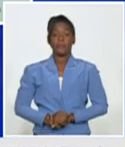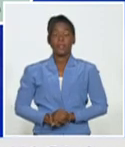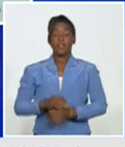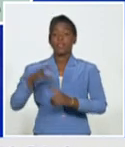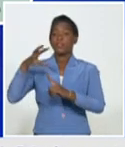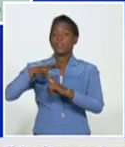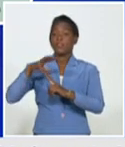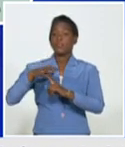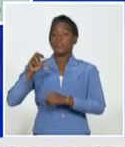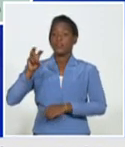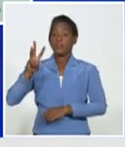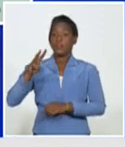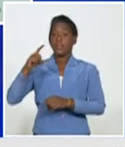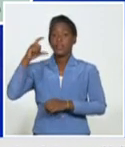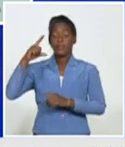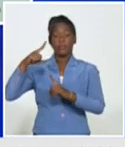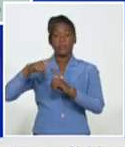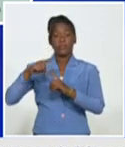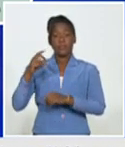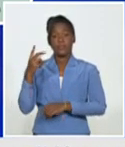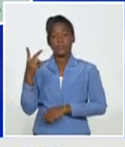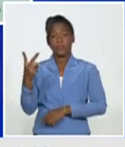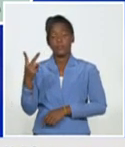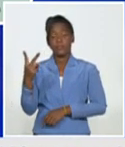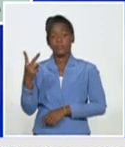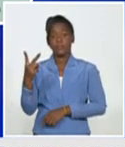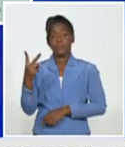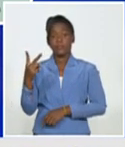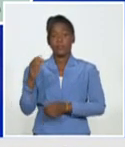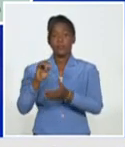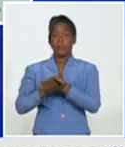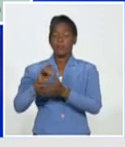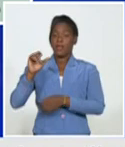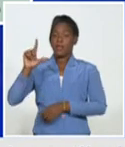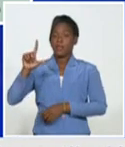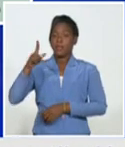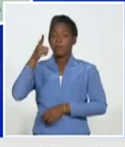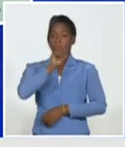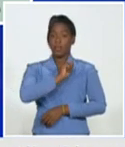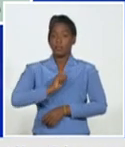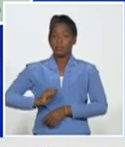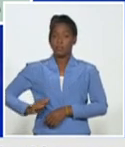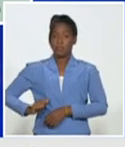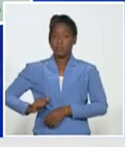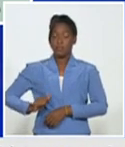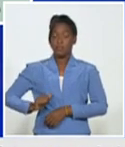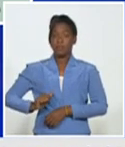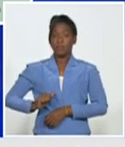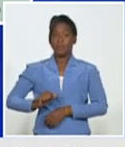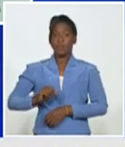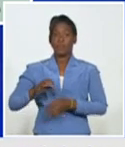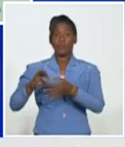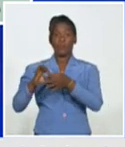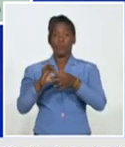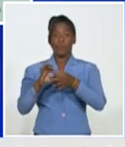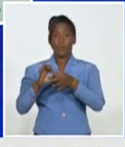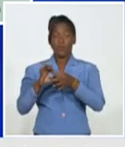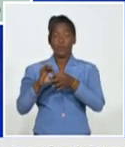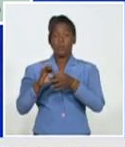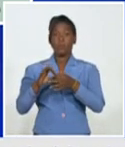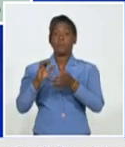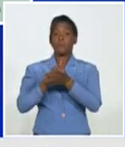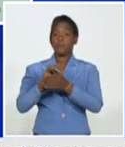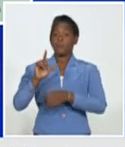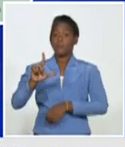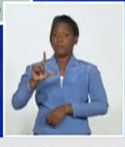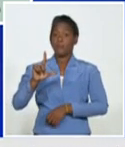3, Caimito 2, Mariel, Alquizar, Guira de Melena y Bauta con un